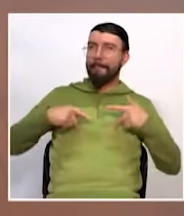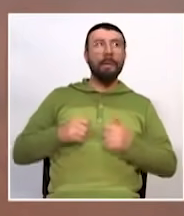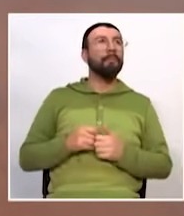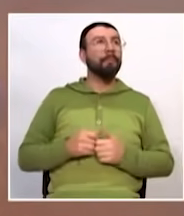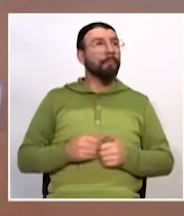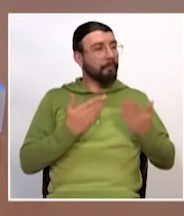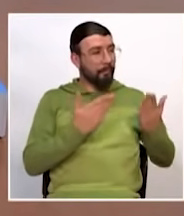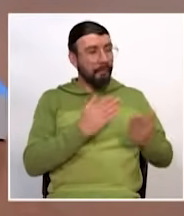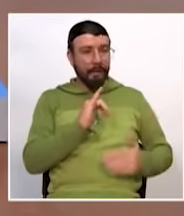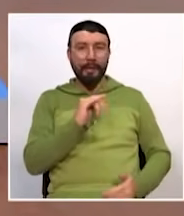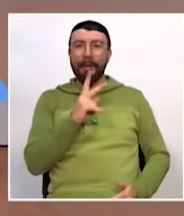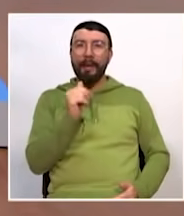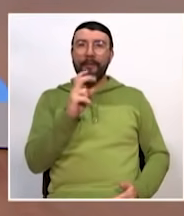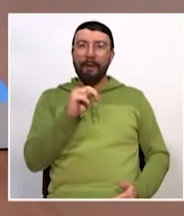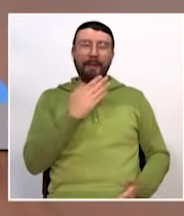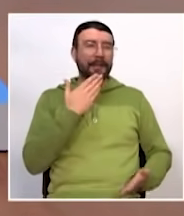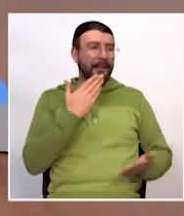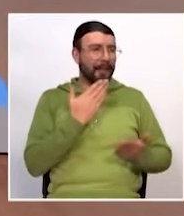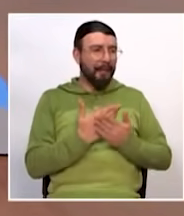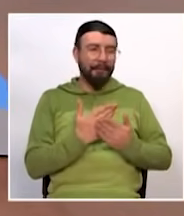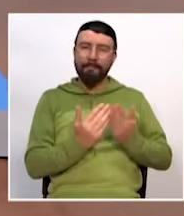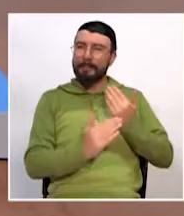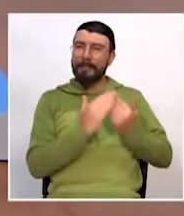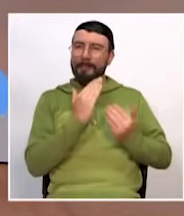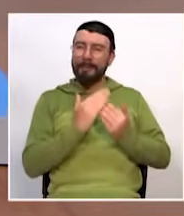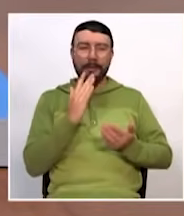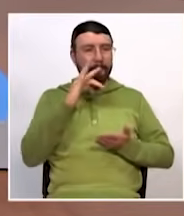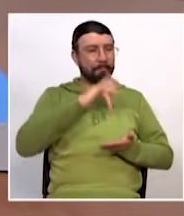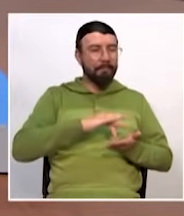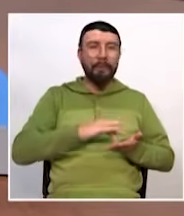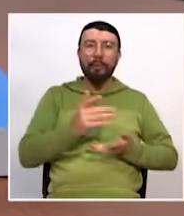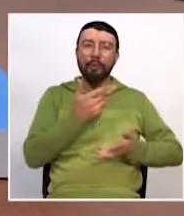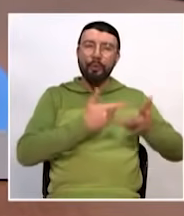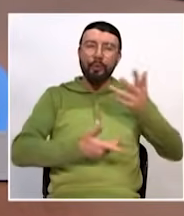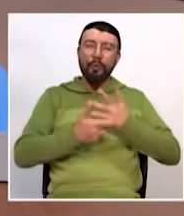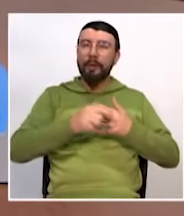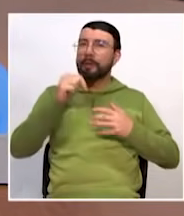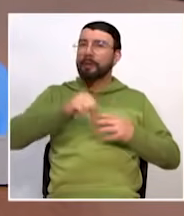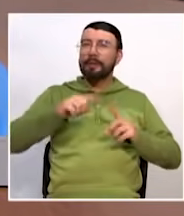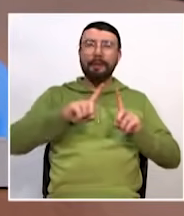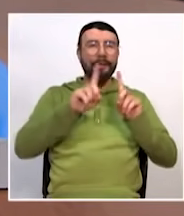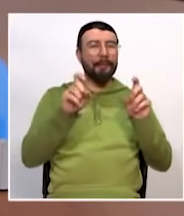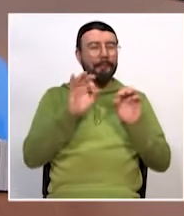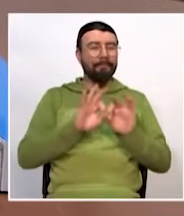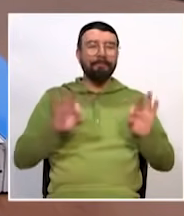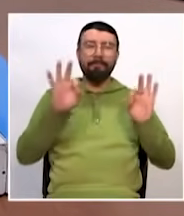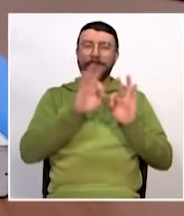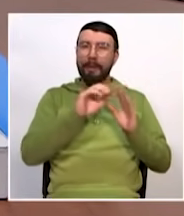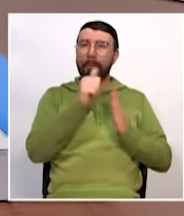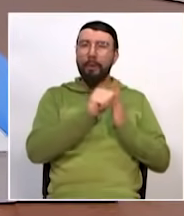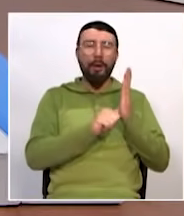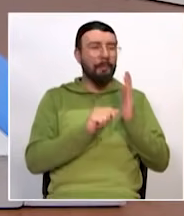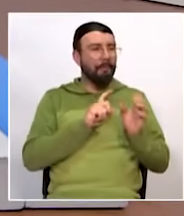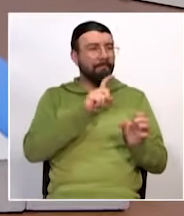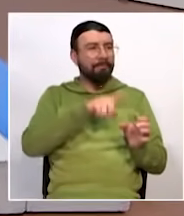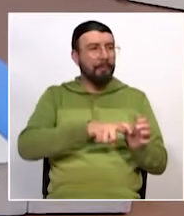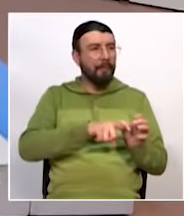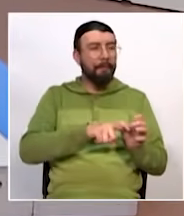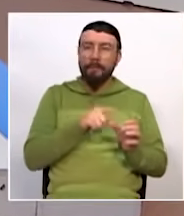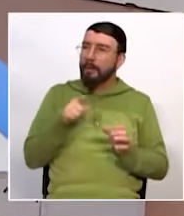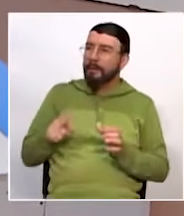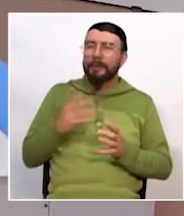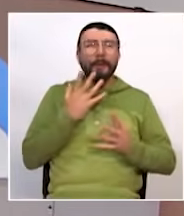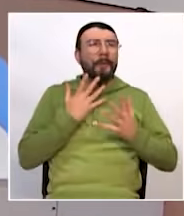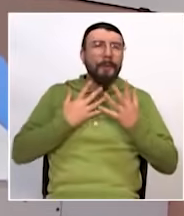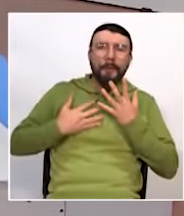gracias por su amable invitación de participar en este maravilloso programa bueno ansiedad y depresión